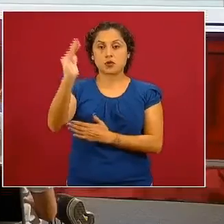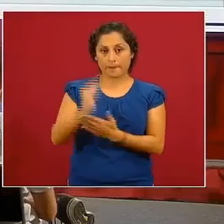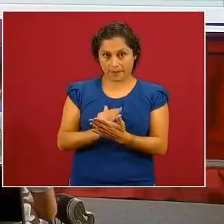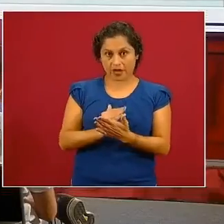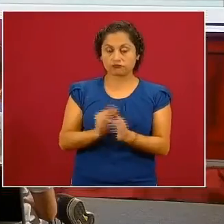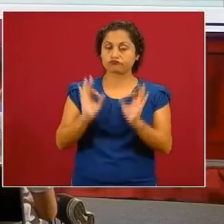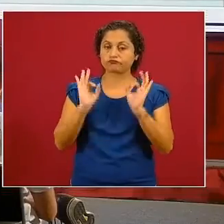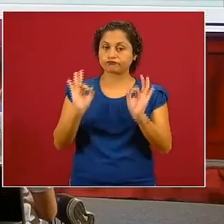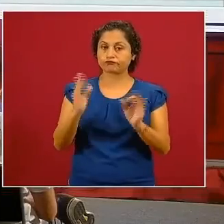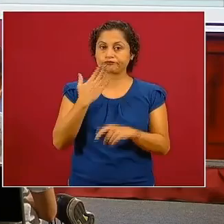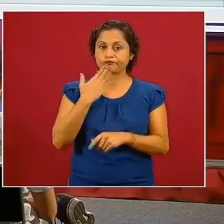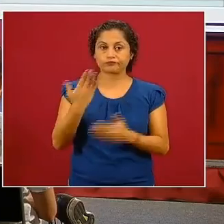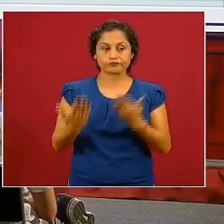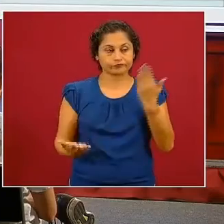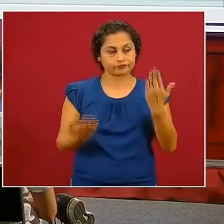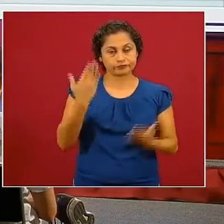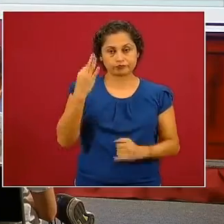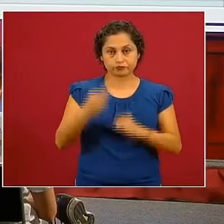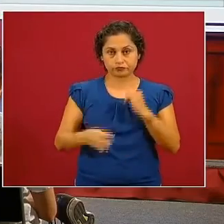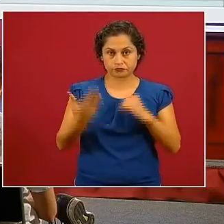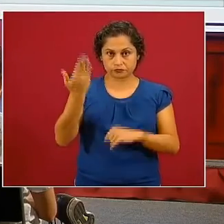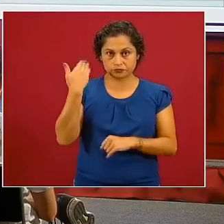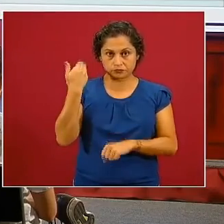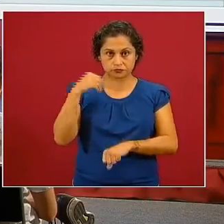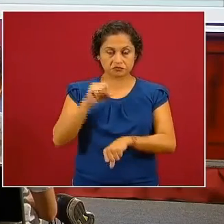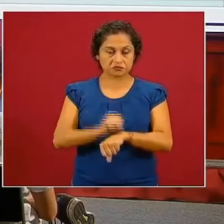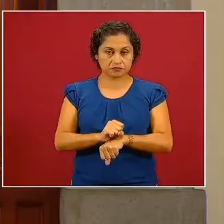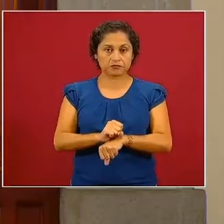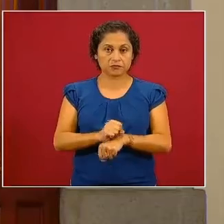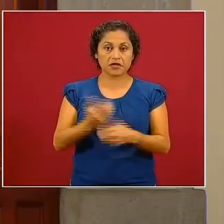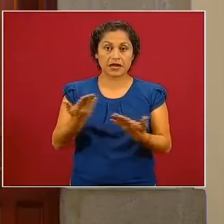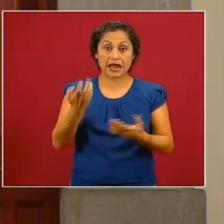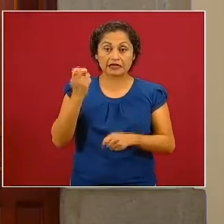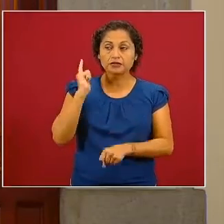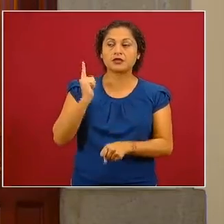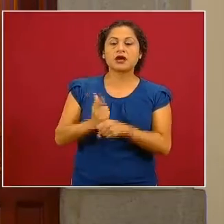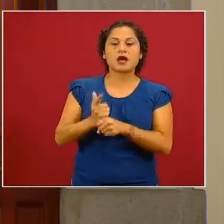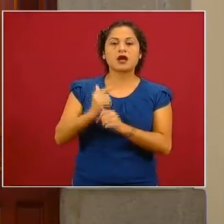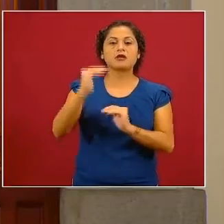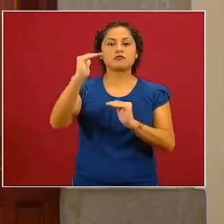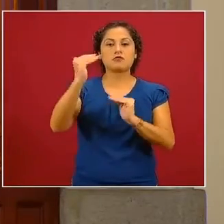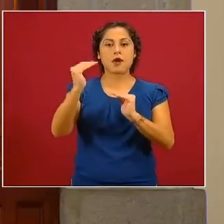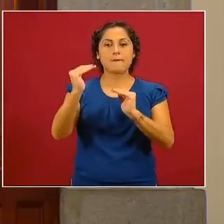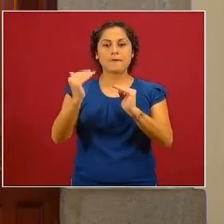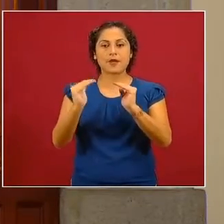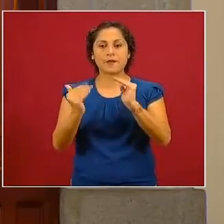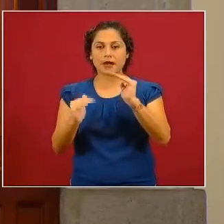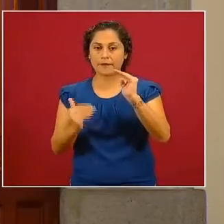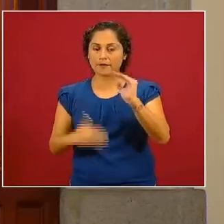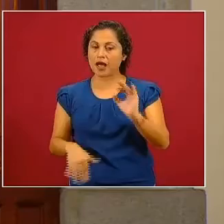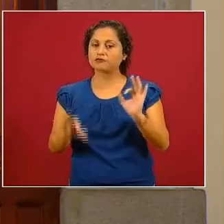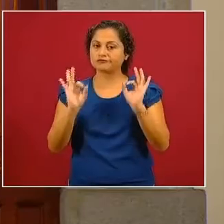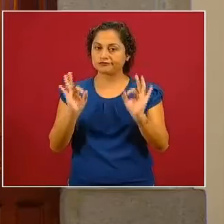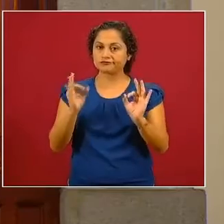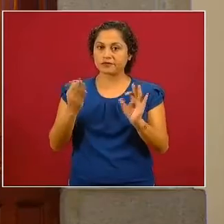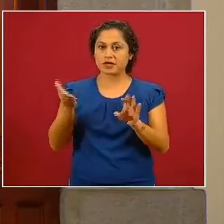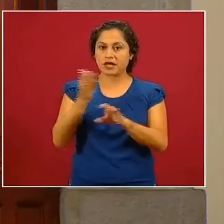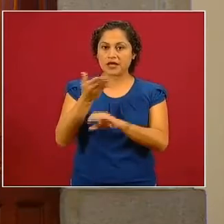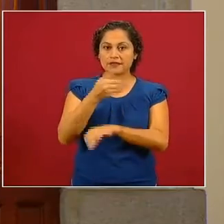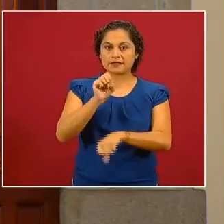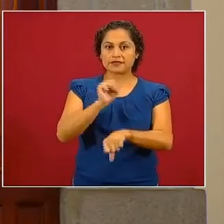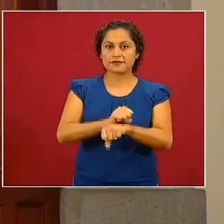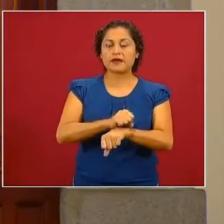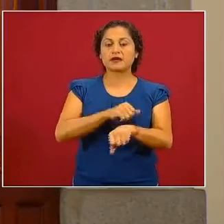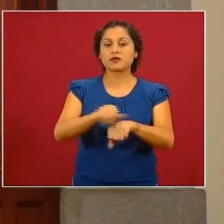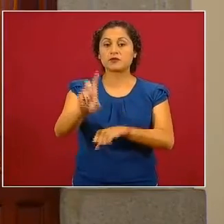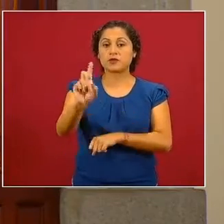último comparativo, y esto mantiene esa tendencia descendente que veíamos ya en la ocurrencia de las defunciones desde la semana número 30,